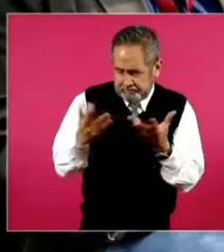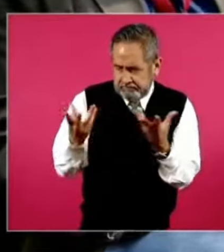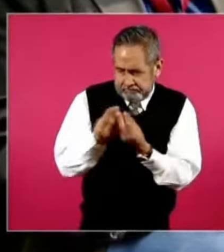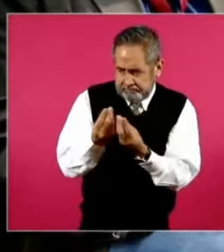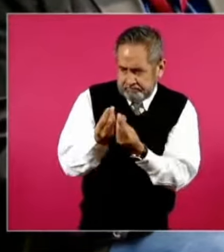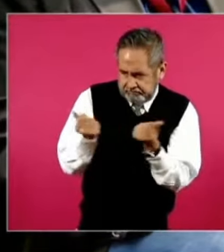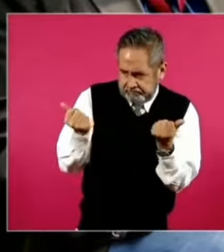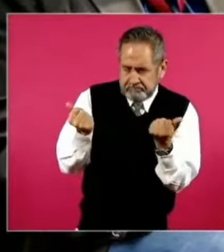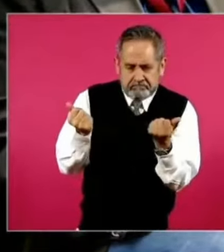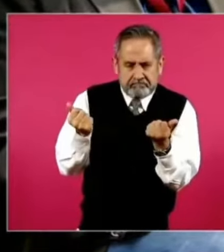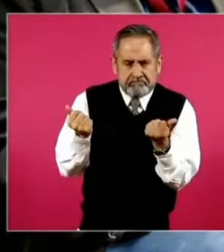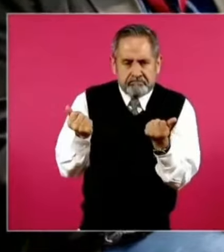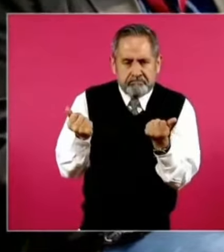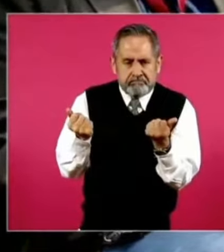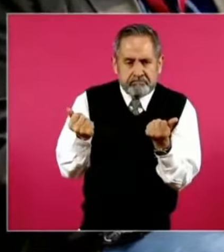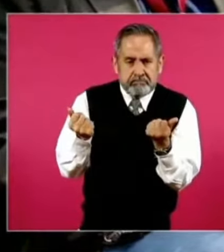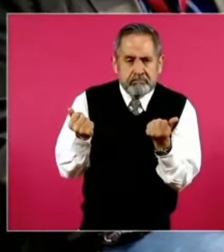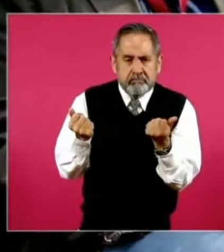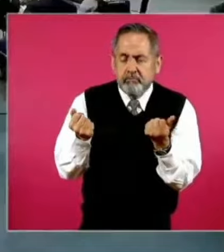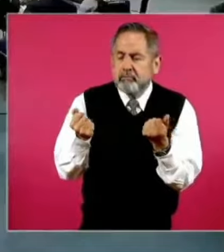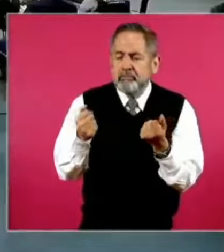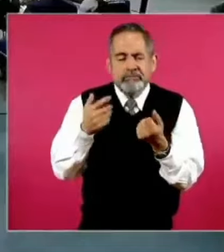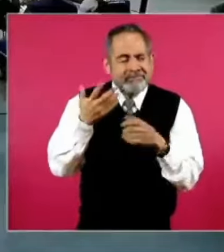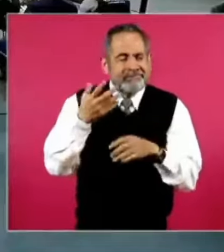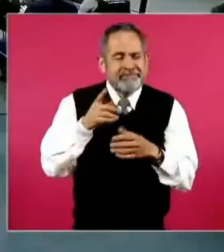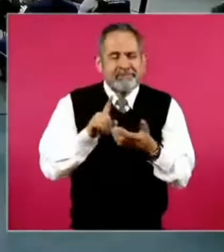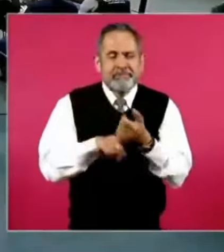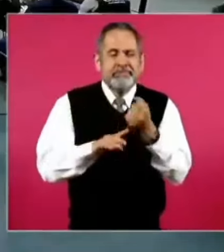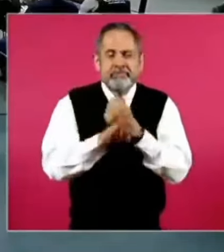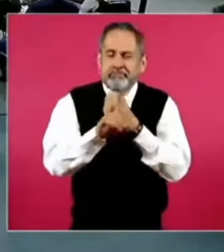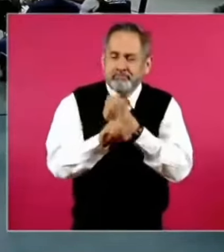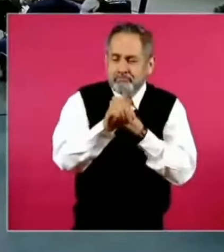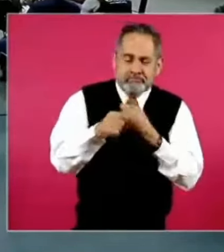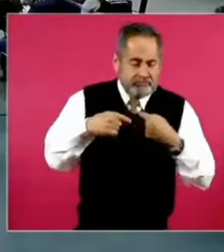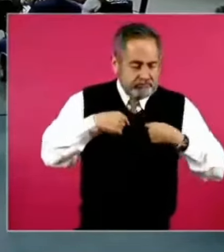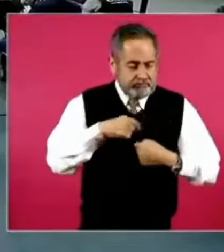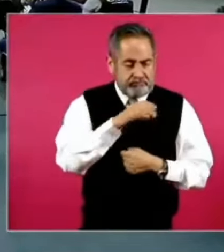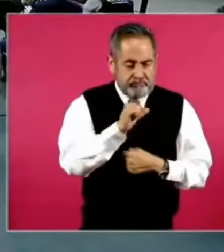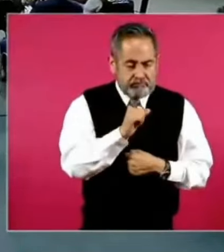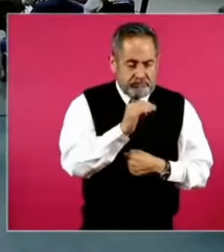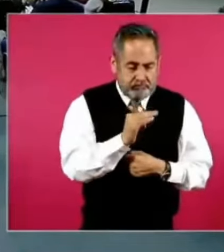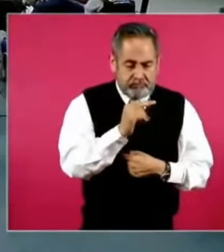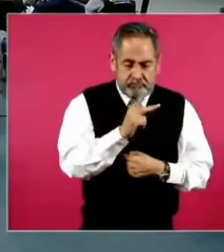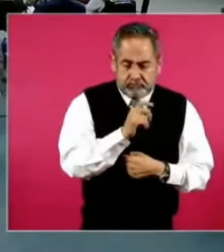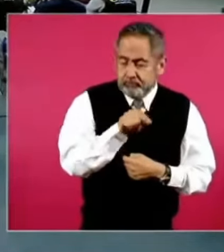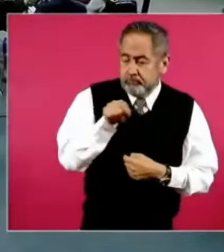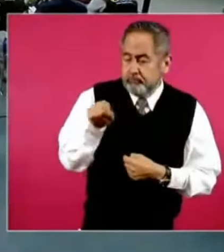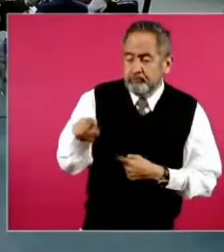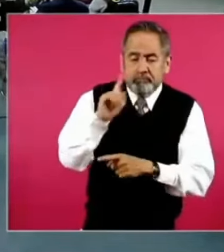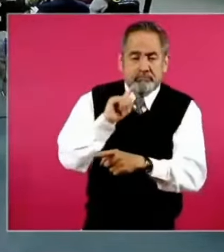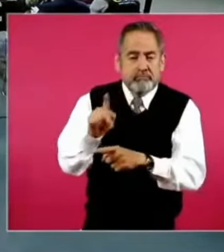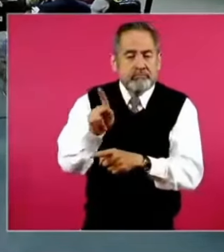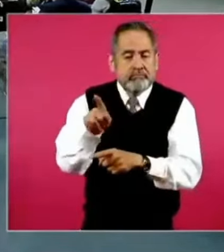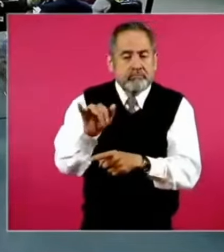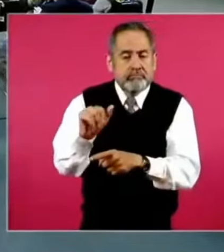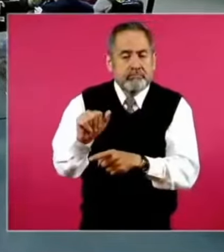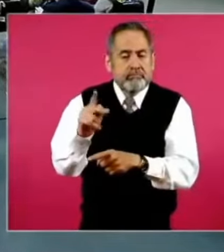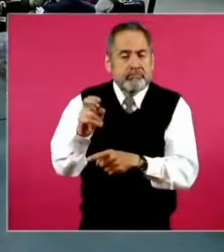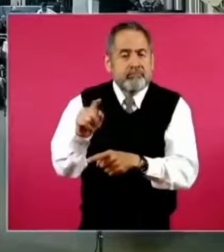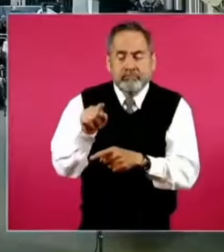alternativos de solución de controversias entre este organismo descentralizado y la ciudadana Kenny